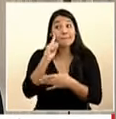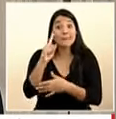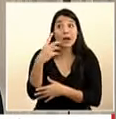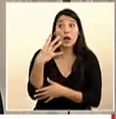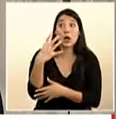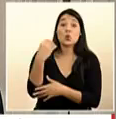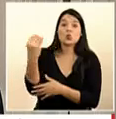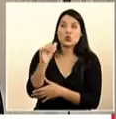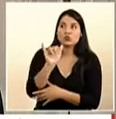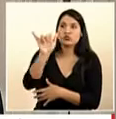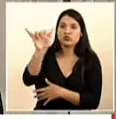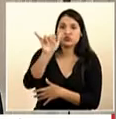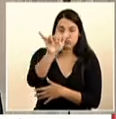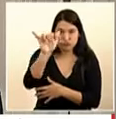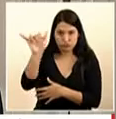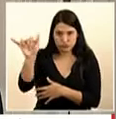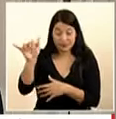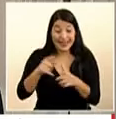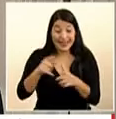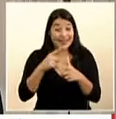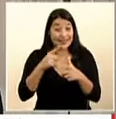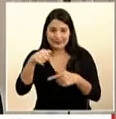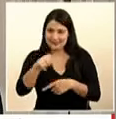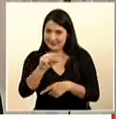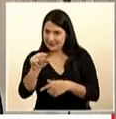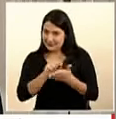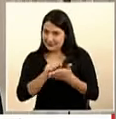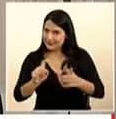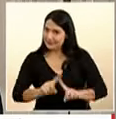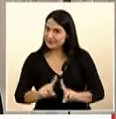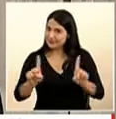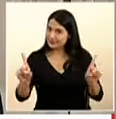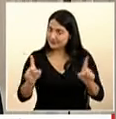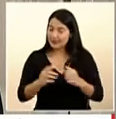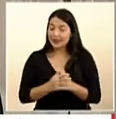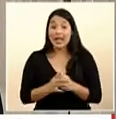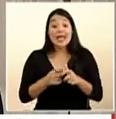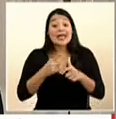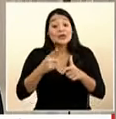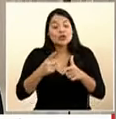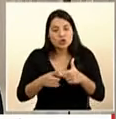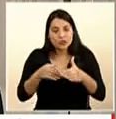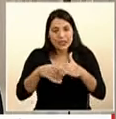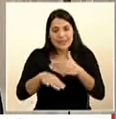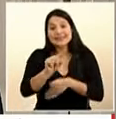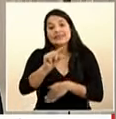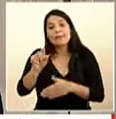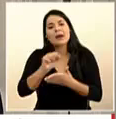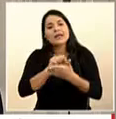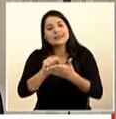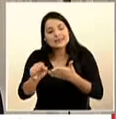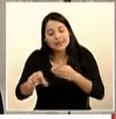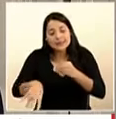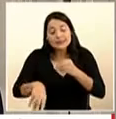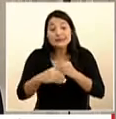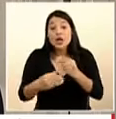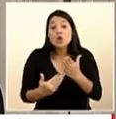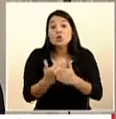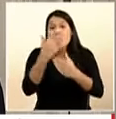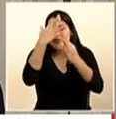entonces la semana santa se van a adoptar una serie de medidas para continuar el esfuerzo que ya venimos